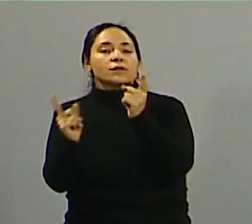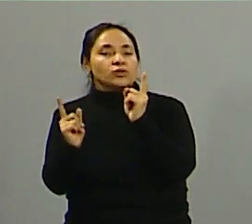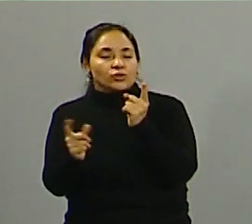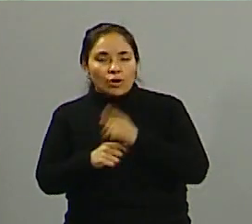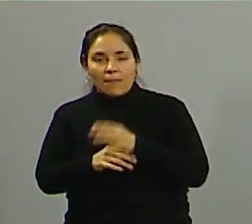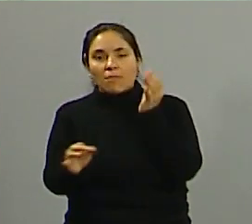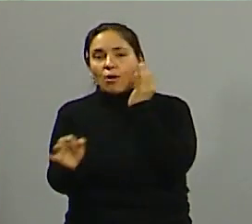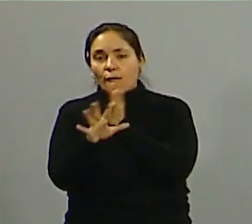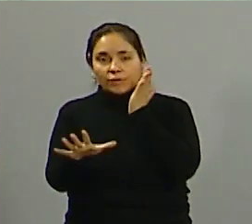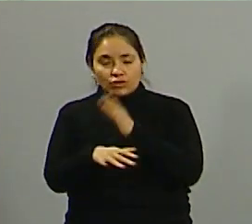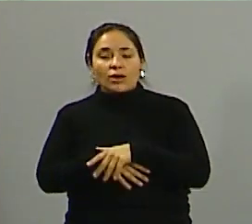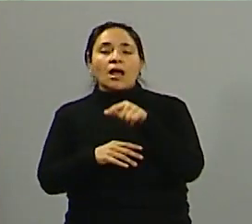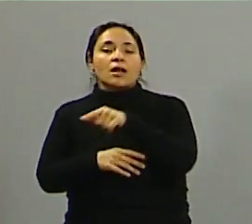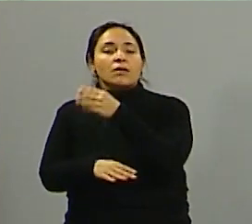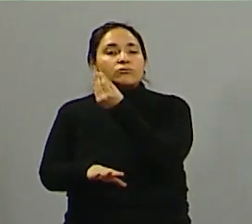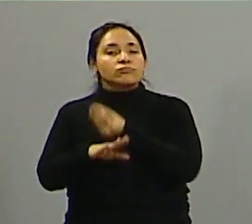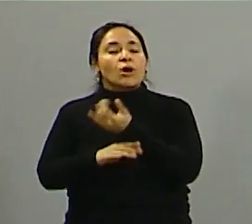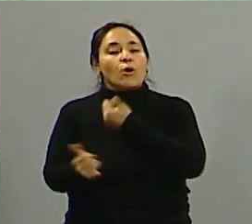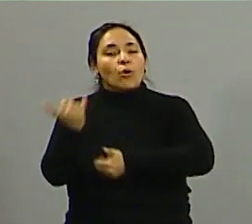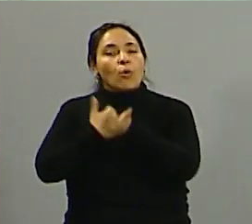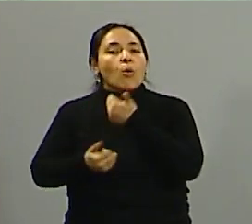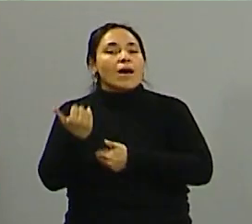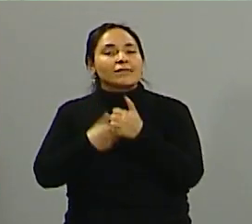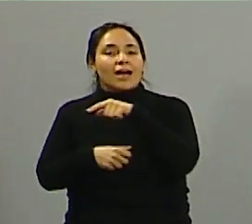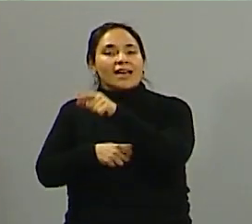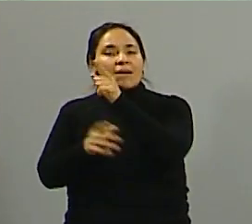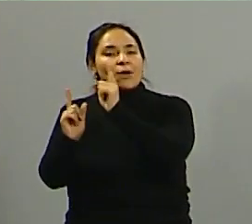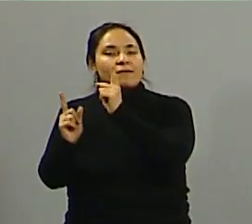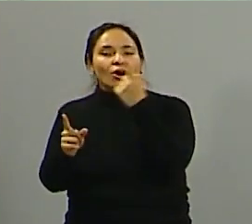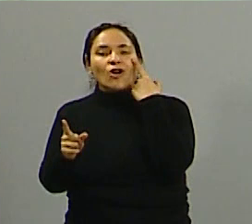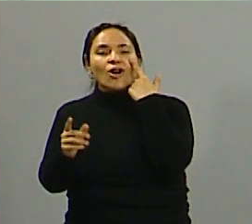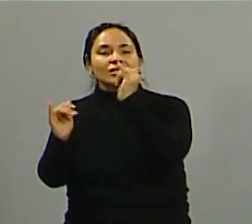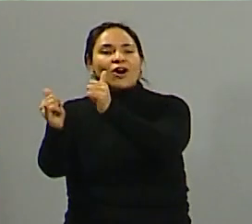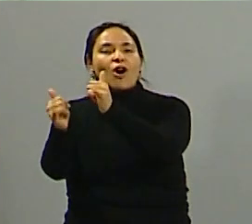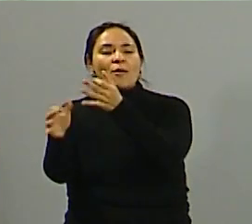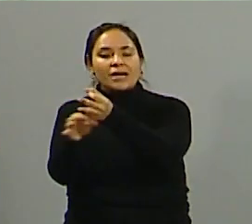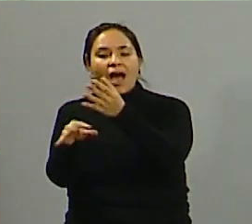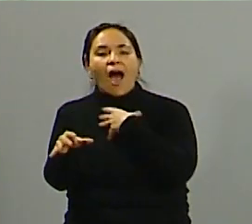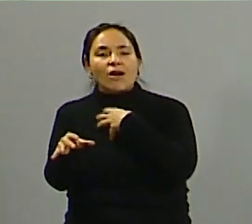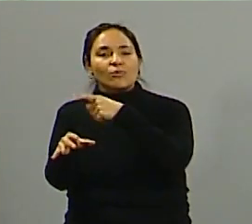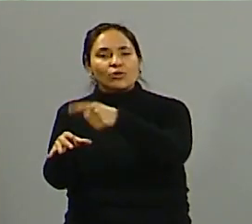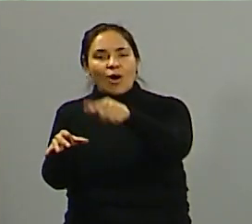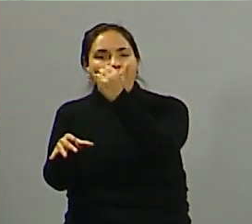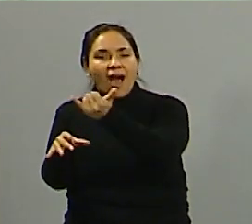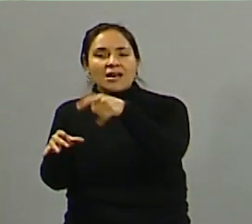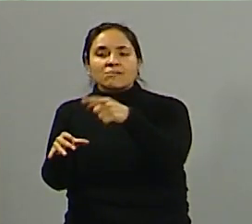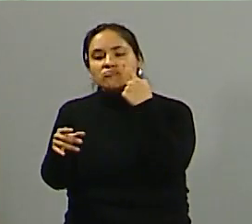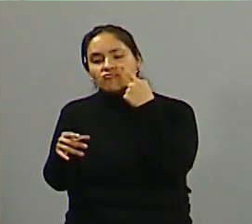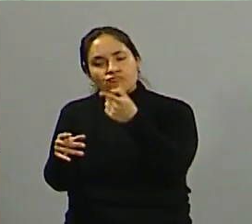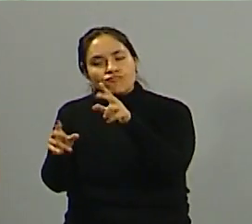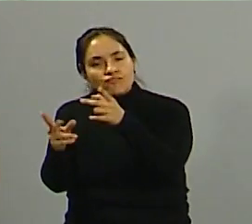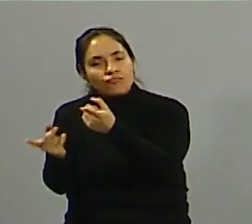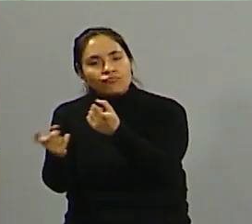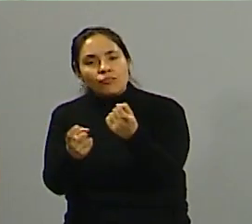desde su lugar como docente de adolescentes de por qué los jóvenes decidieron avanzar con esta propuesta